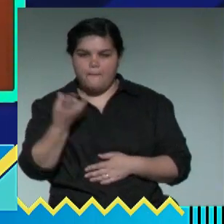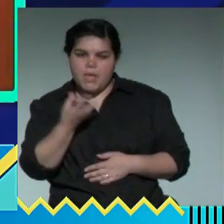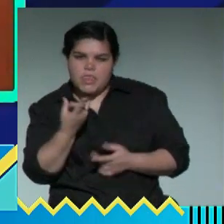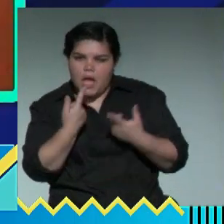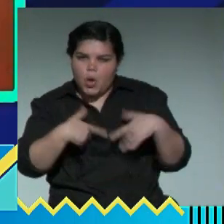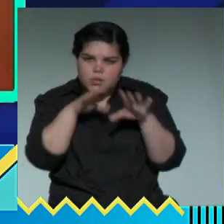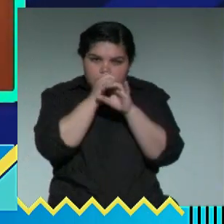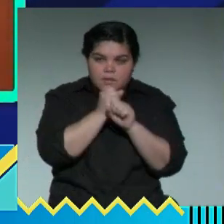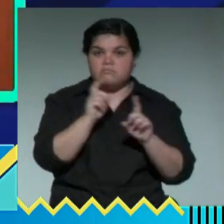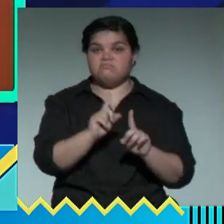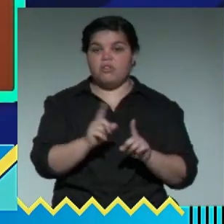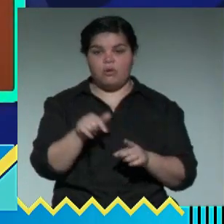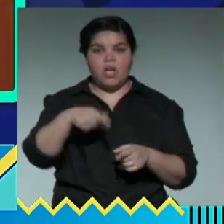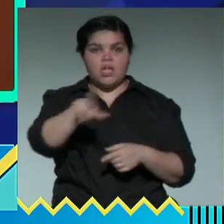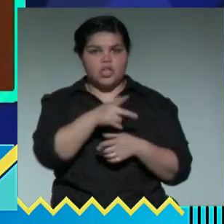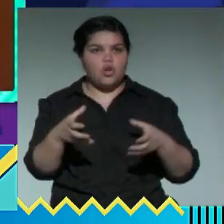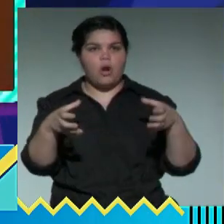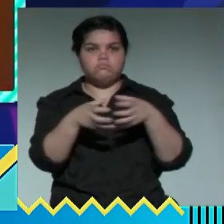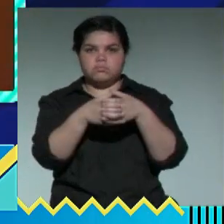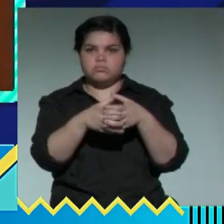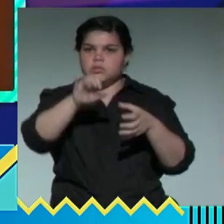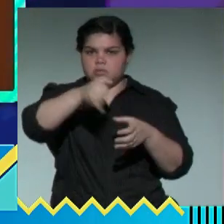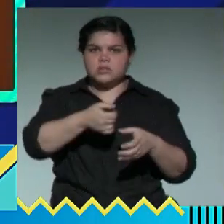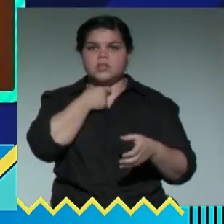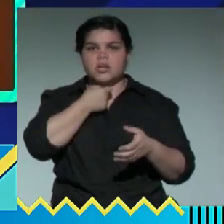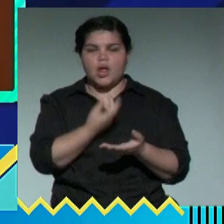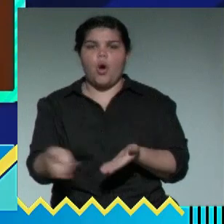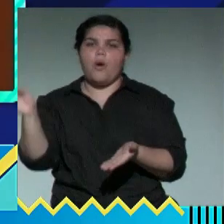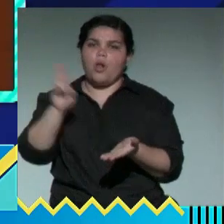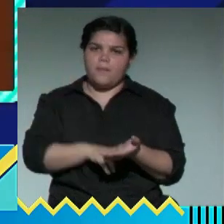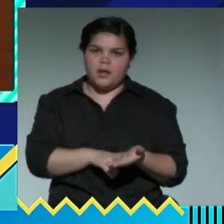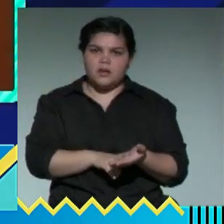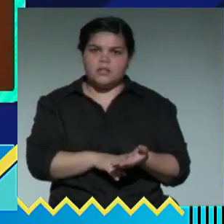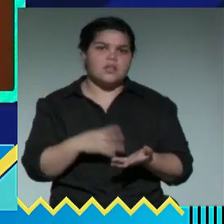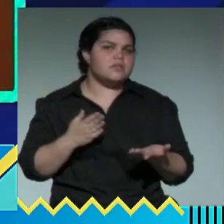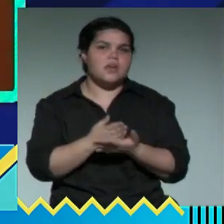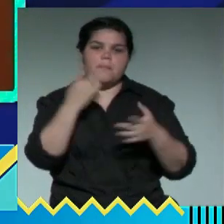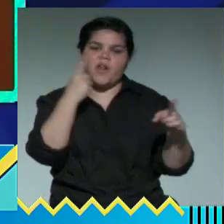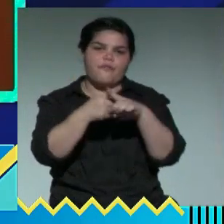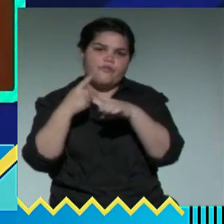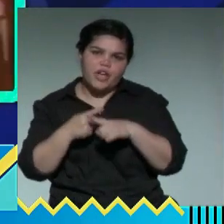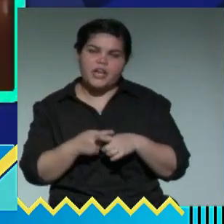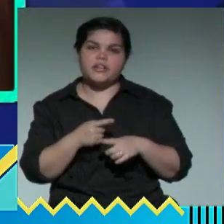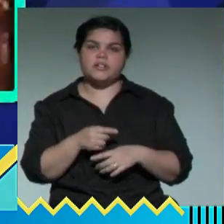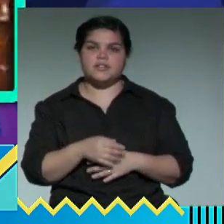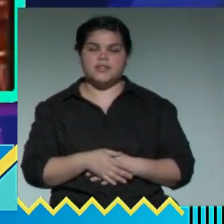habían puesto de acuerdo para volver y entonces había que ensayar todos los días.